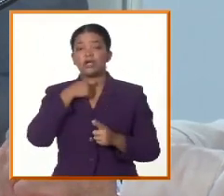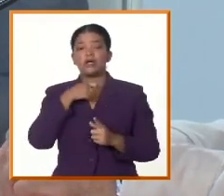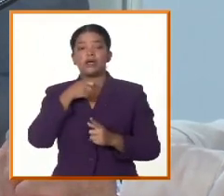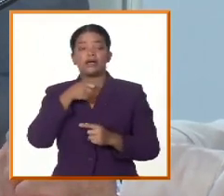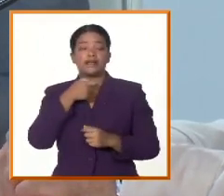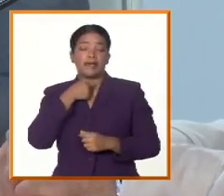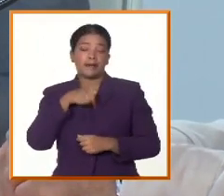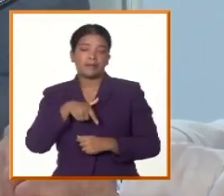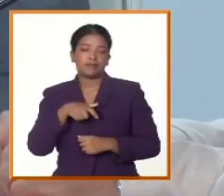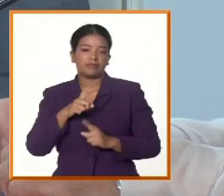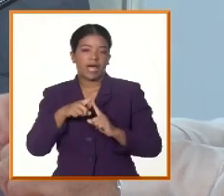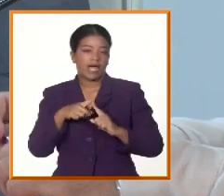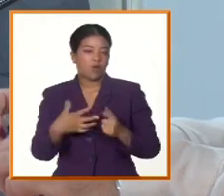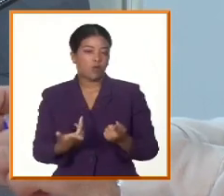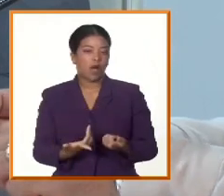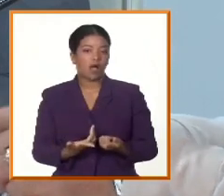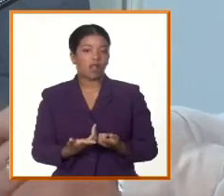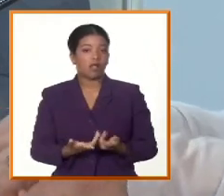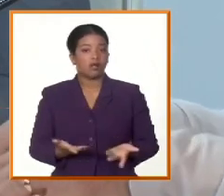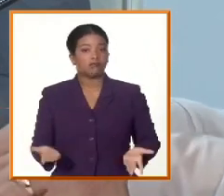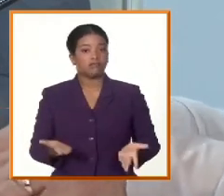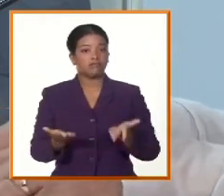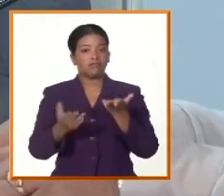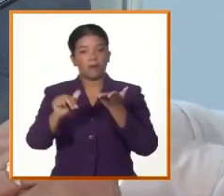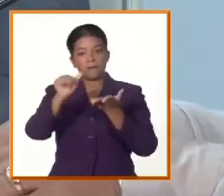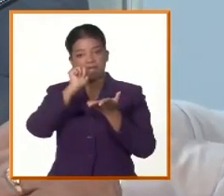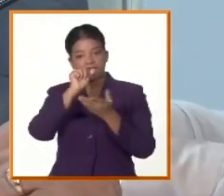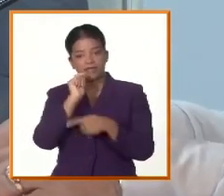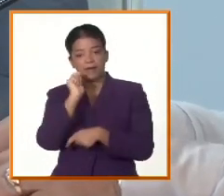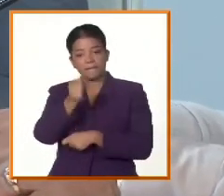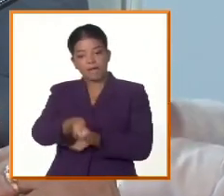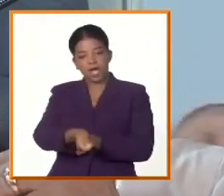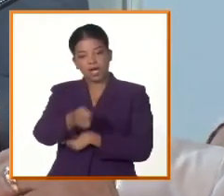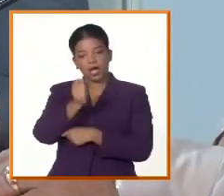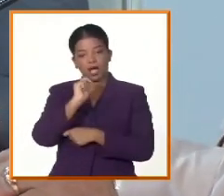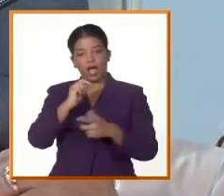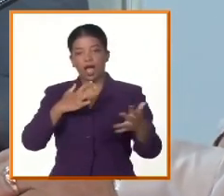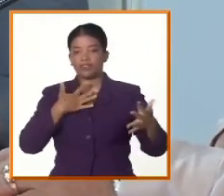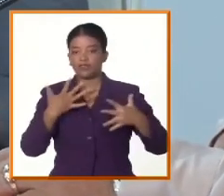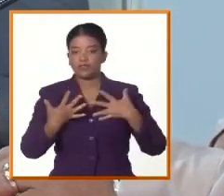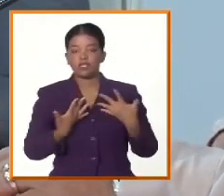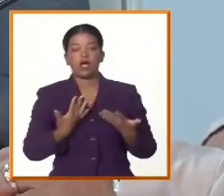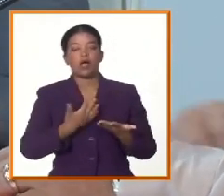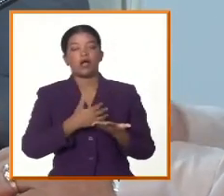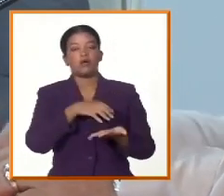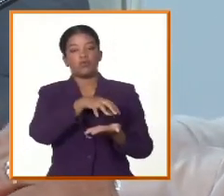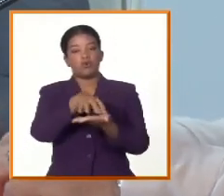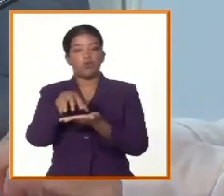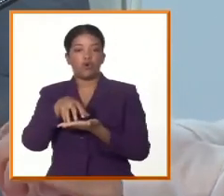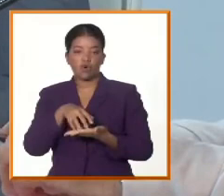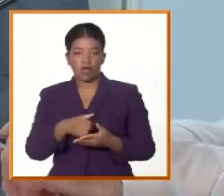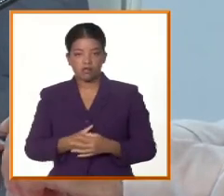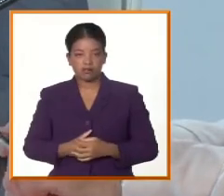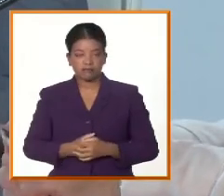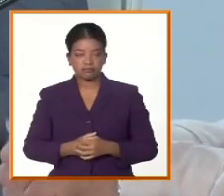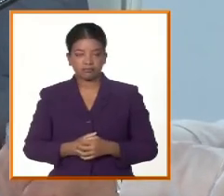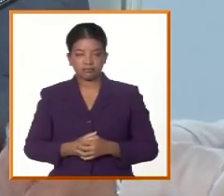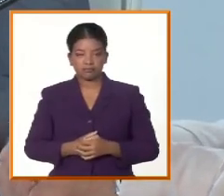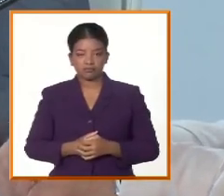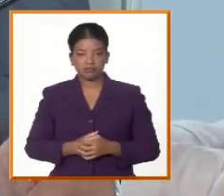alimentaria de bebidas y de la pesca potenciendo la actividad local creo que es un concepto importante que nos referiremos en el transcurso de la mesa